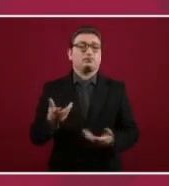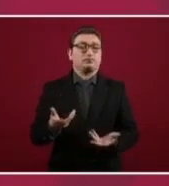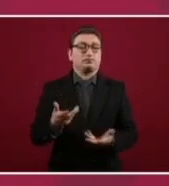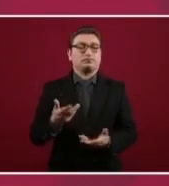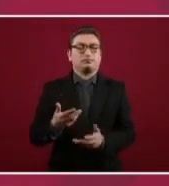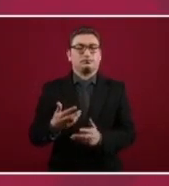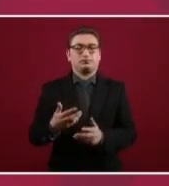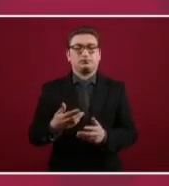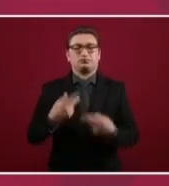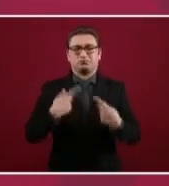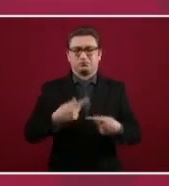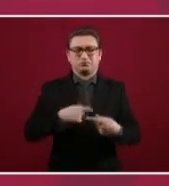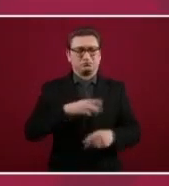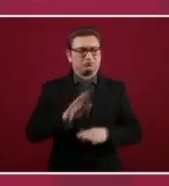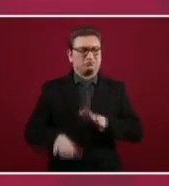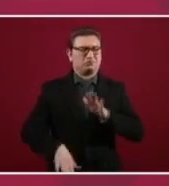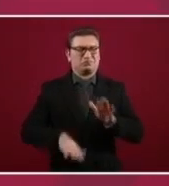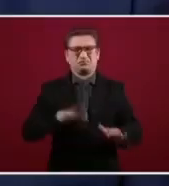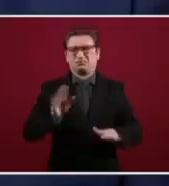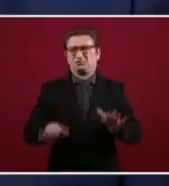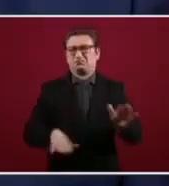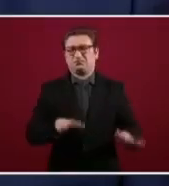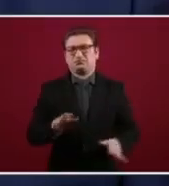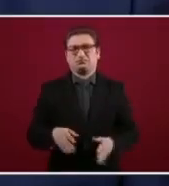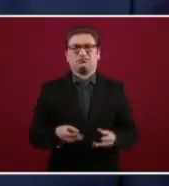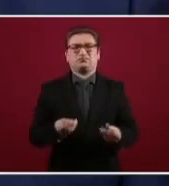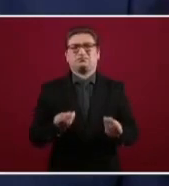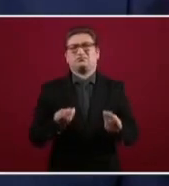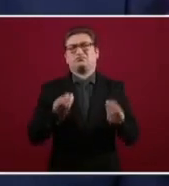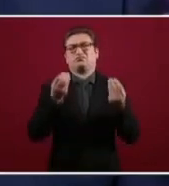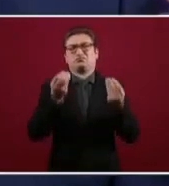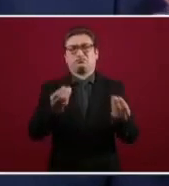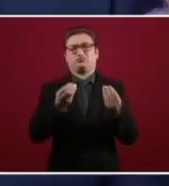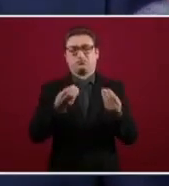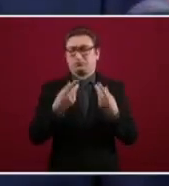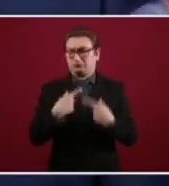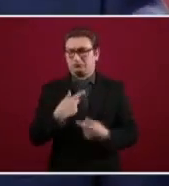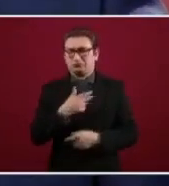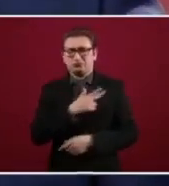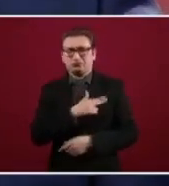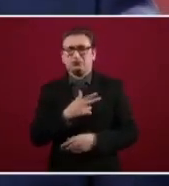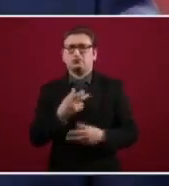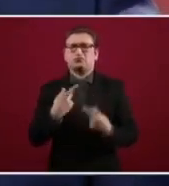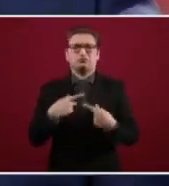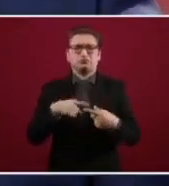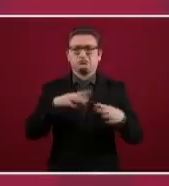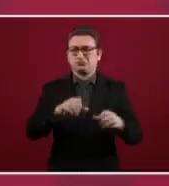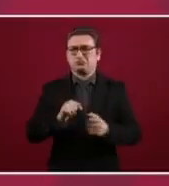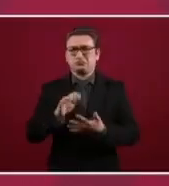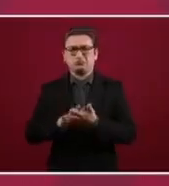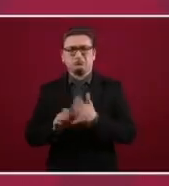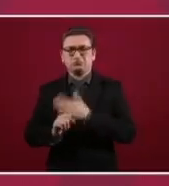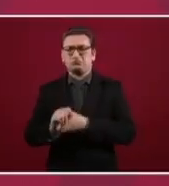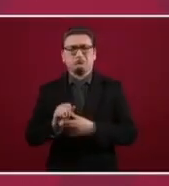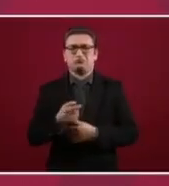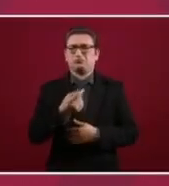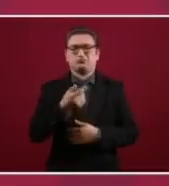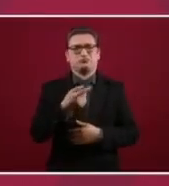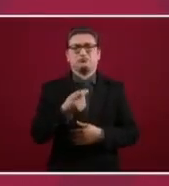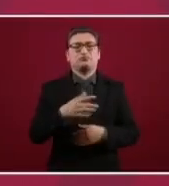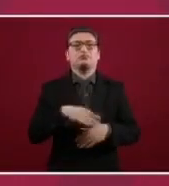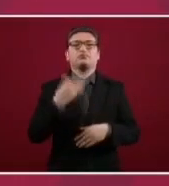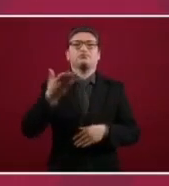los muertos más que los heridos y que los detenidos porque había